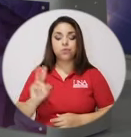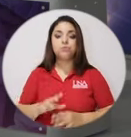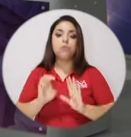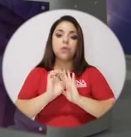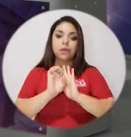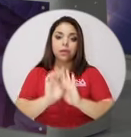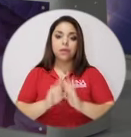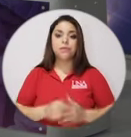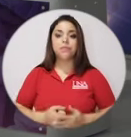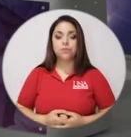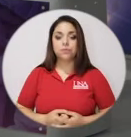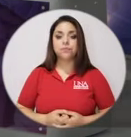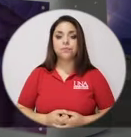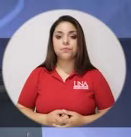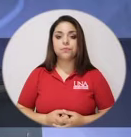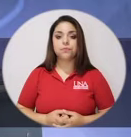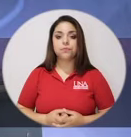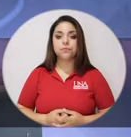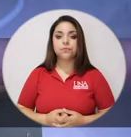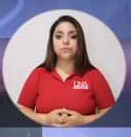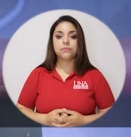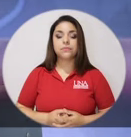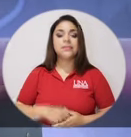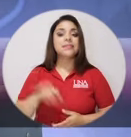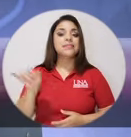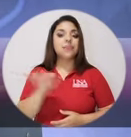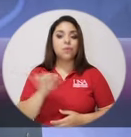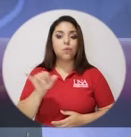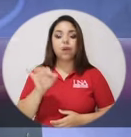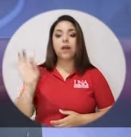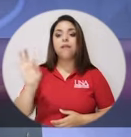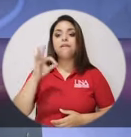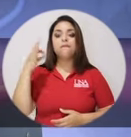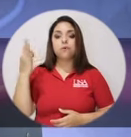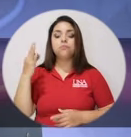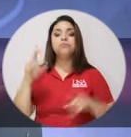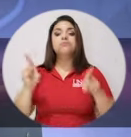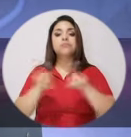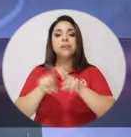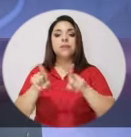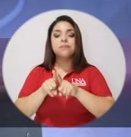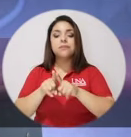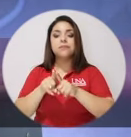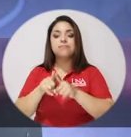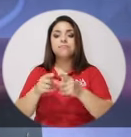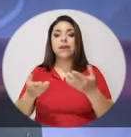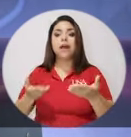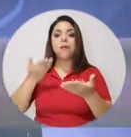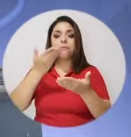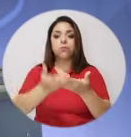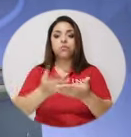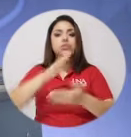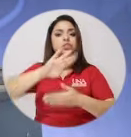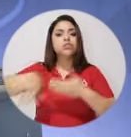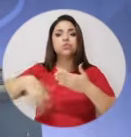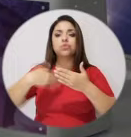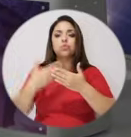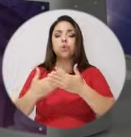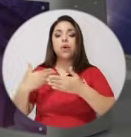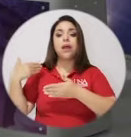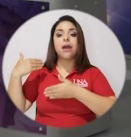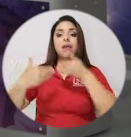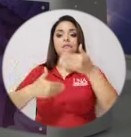virología, por ejemplo. De igual forma también aportes en todo lo que